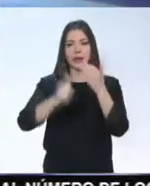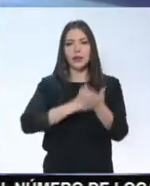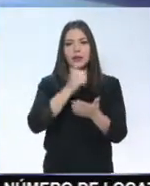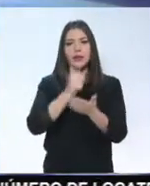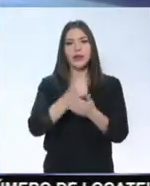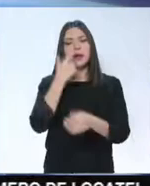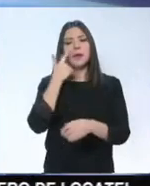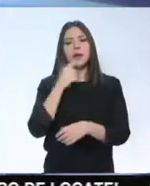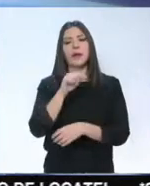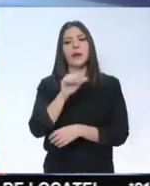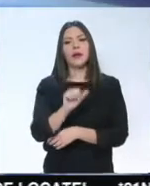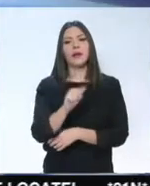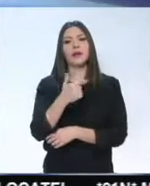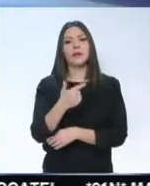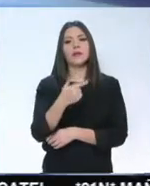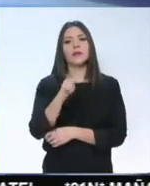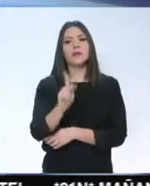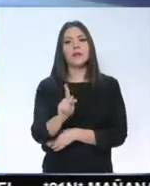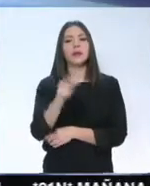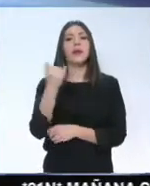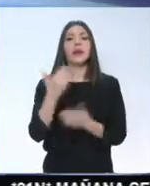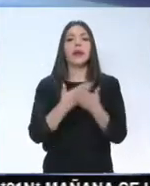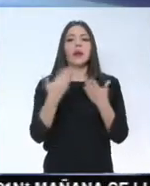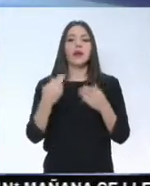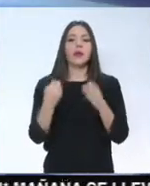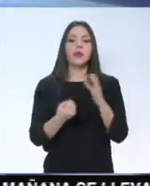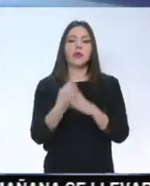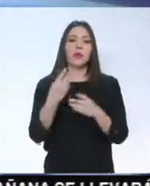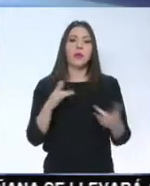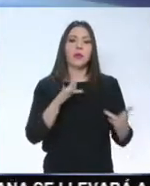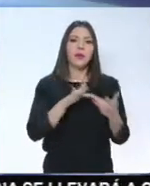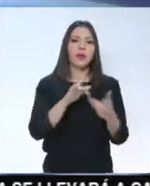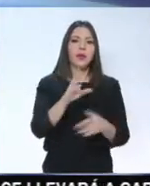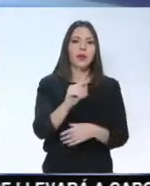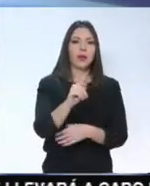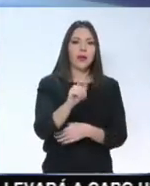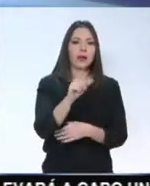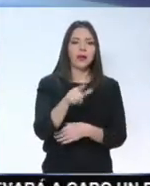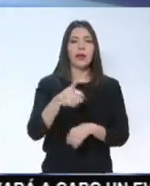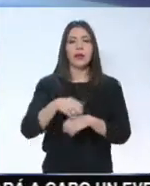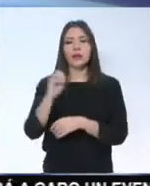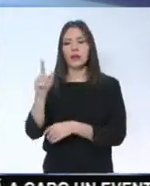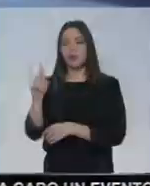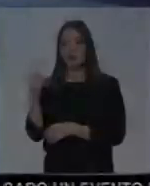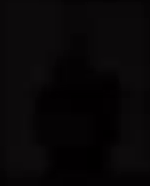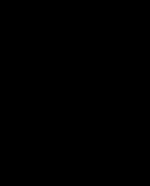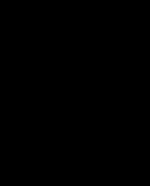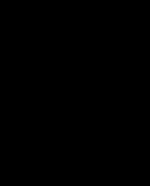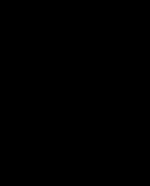Digital de Innovación Pública. Ahí está, pues se fusionan ahora Locatel y el número 072. Gracias por la información. Gracias a ustedes, buen día.